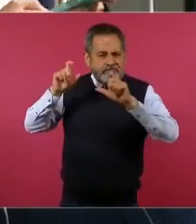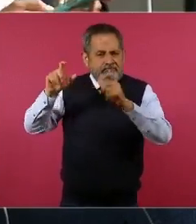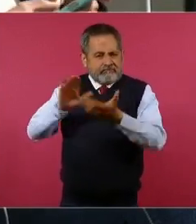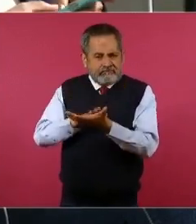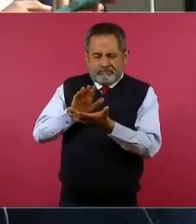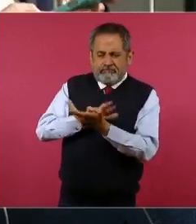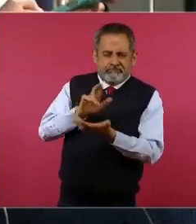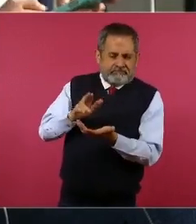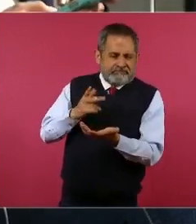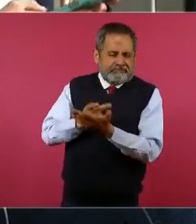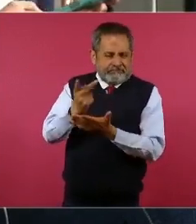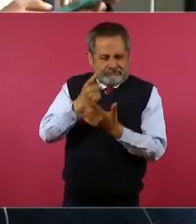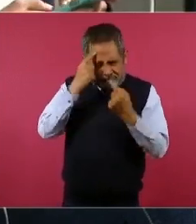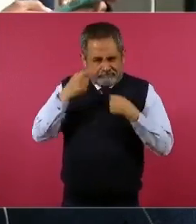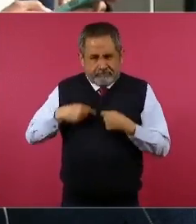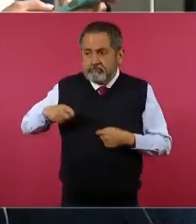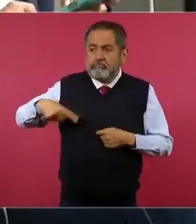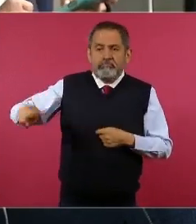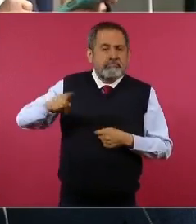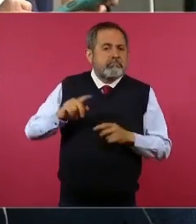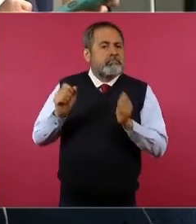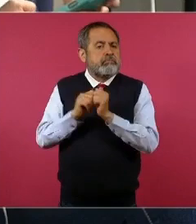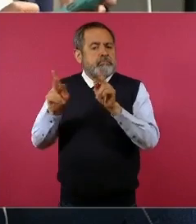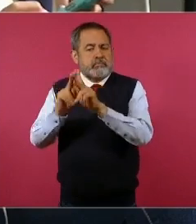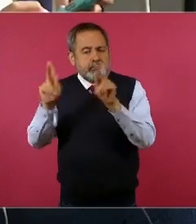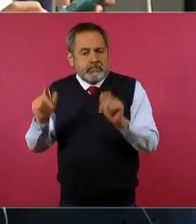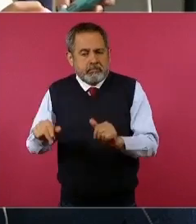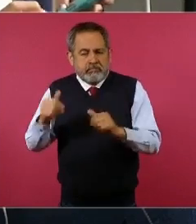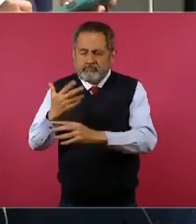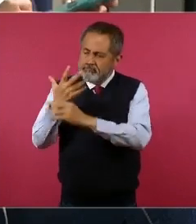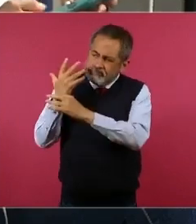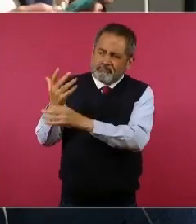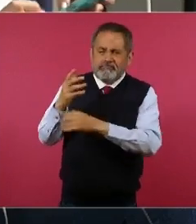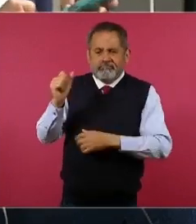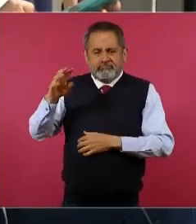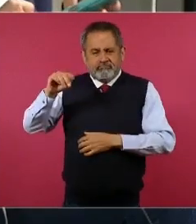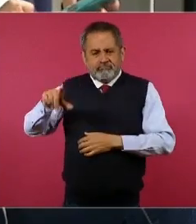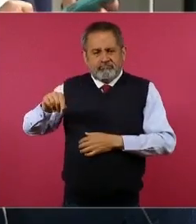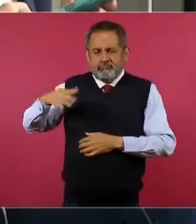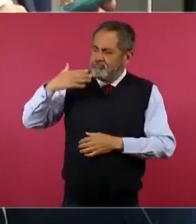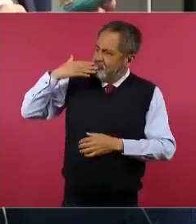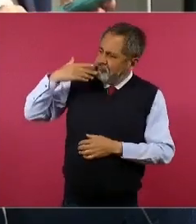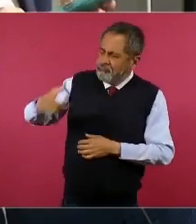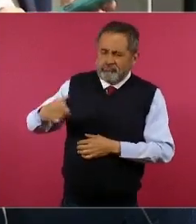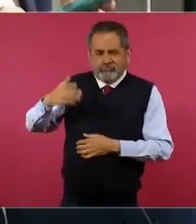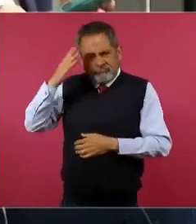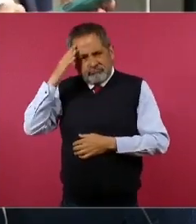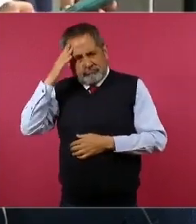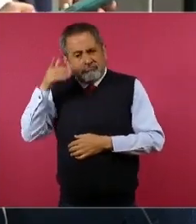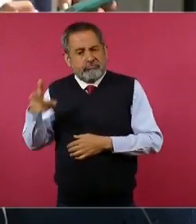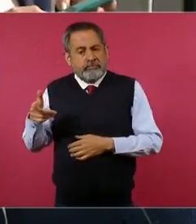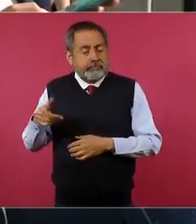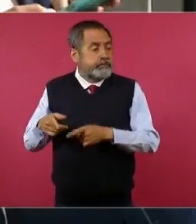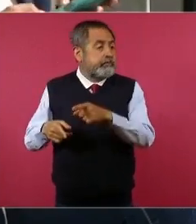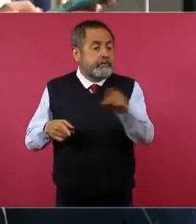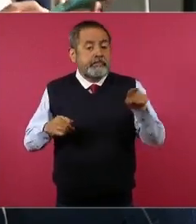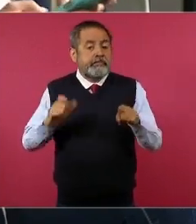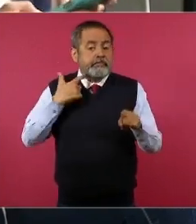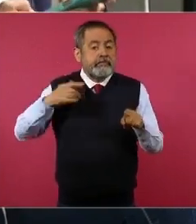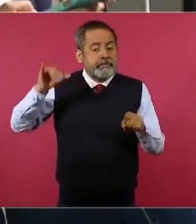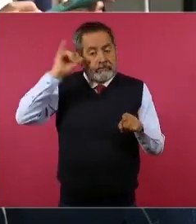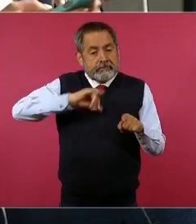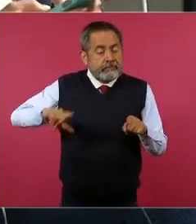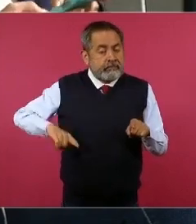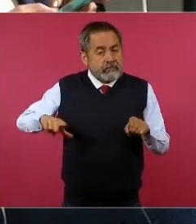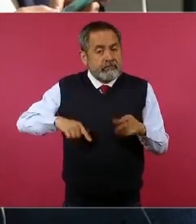fotográfico La Resistencia Civil Pacífica, por el promotor cultural Isaac Marri y el entonces electo jefe de gobierno del